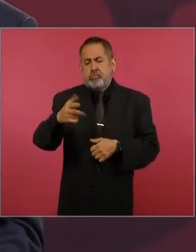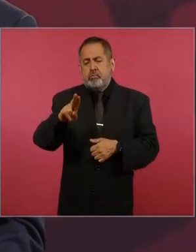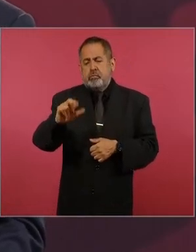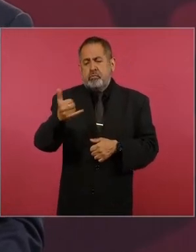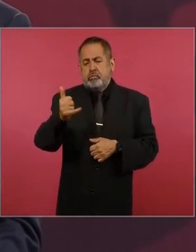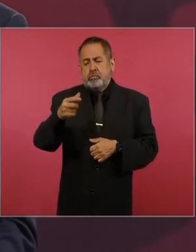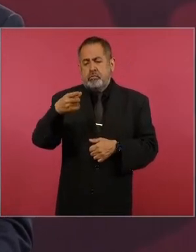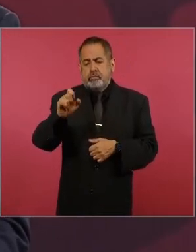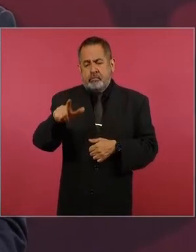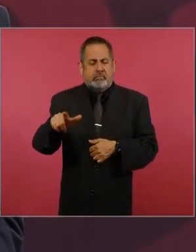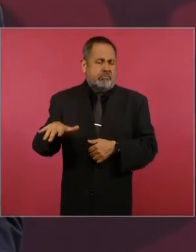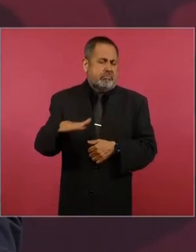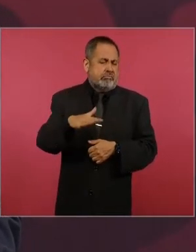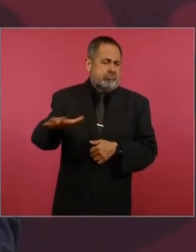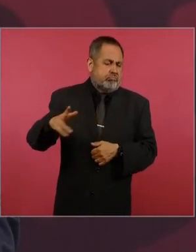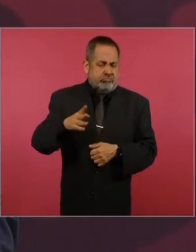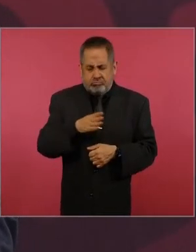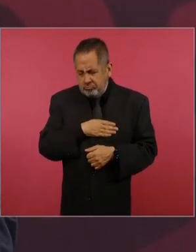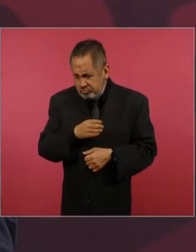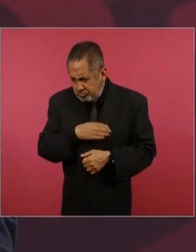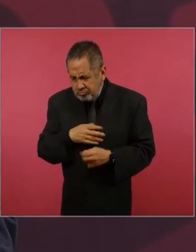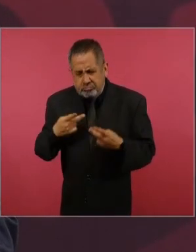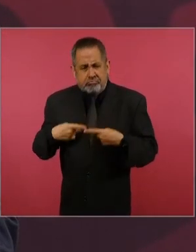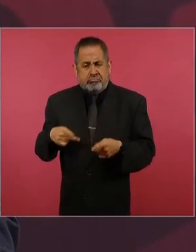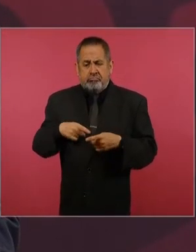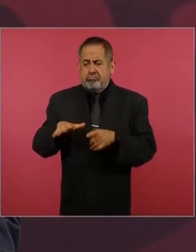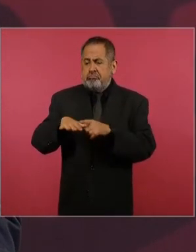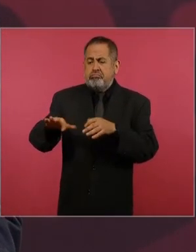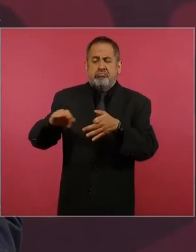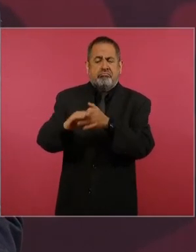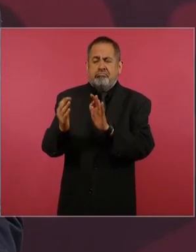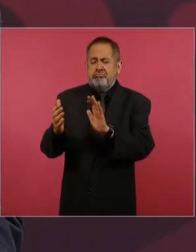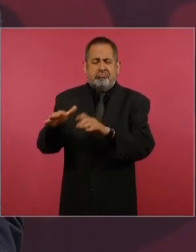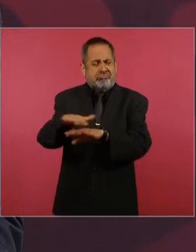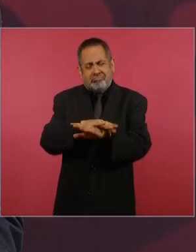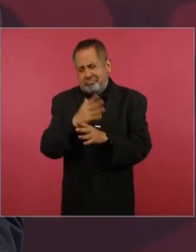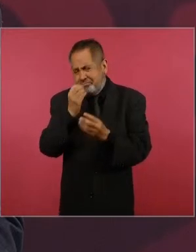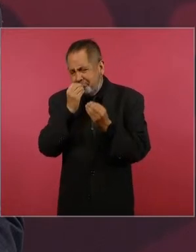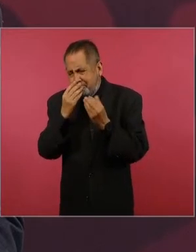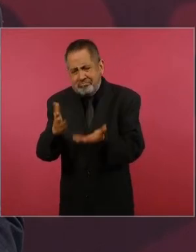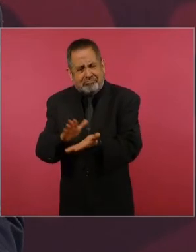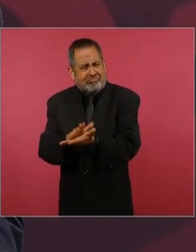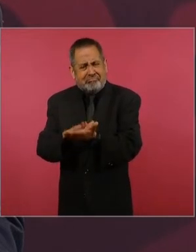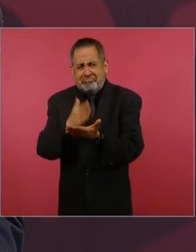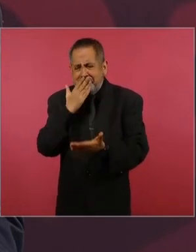todos estos pueblos de la costa del Pacífico.